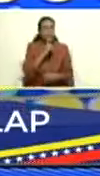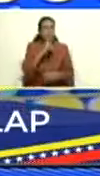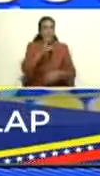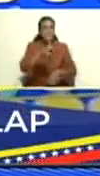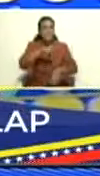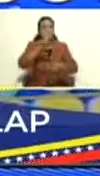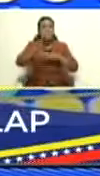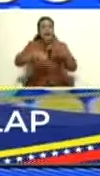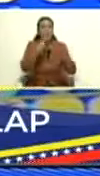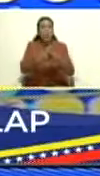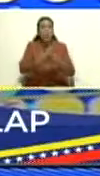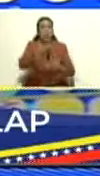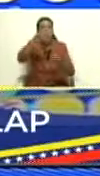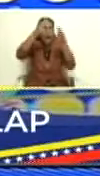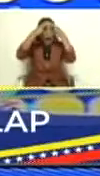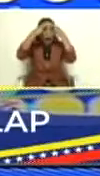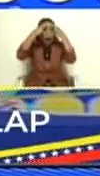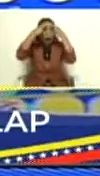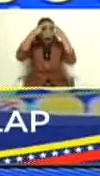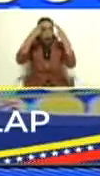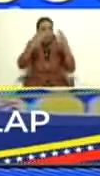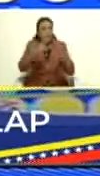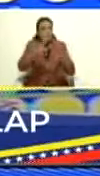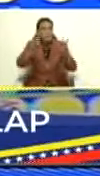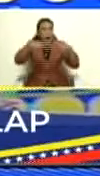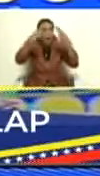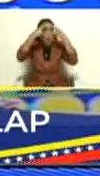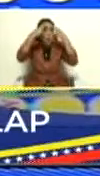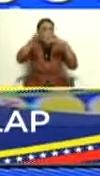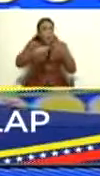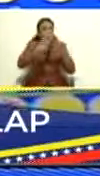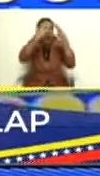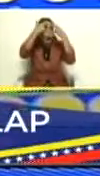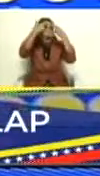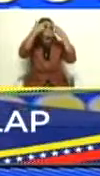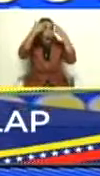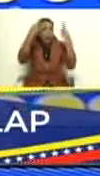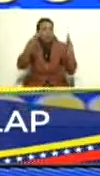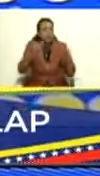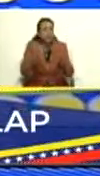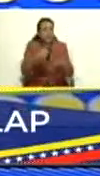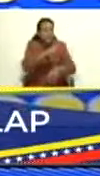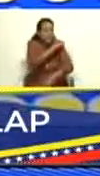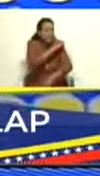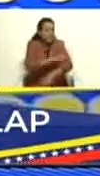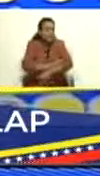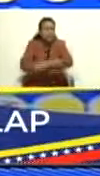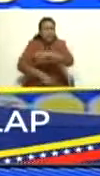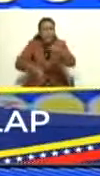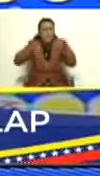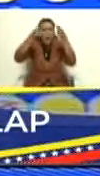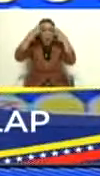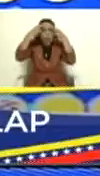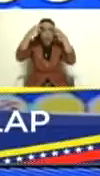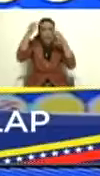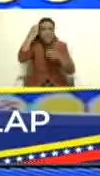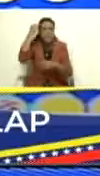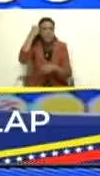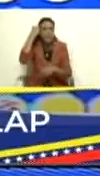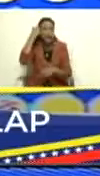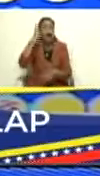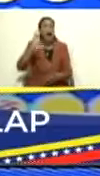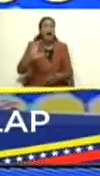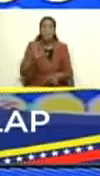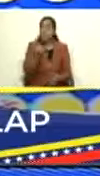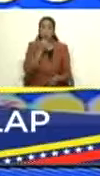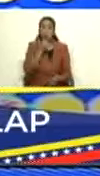tatuadas con llagas redentoras. Llagas que dejaron cicatrices que deben servirnos no